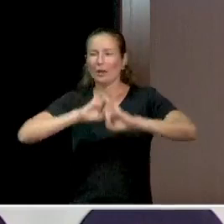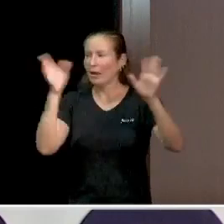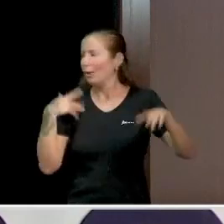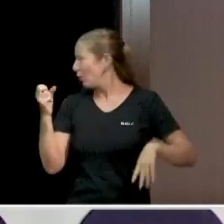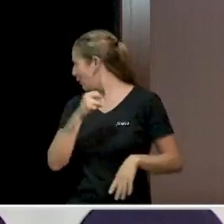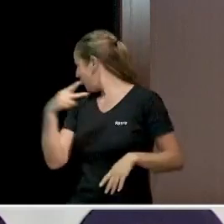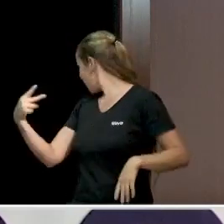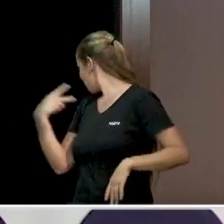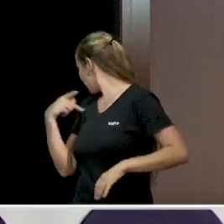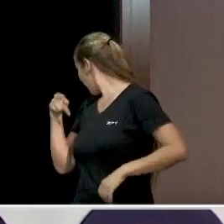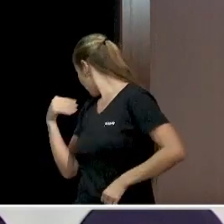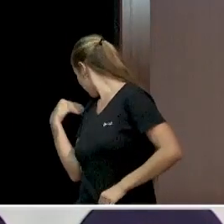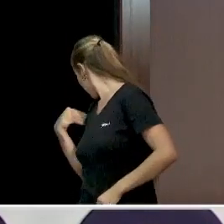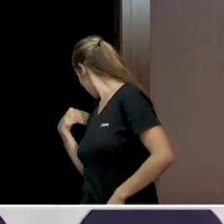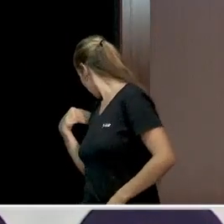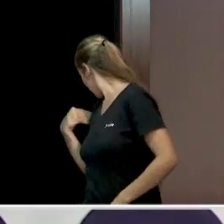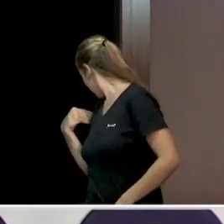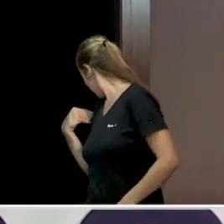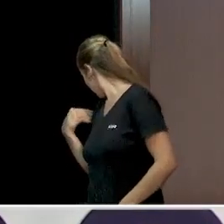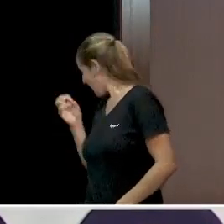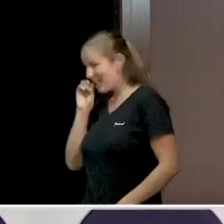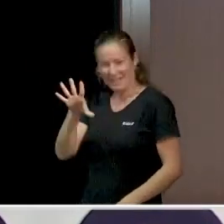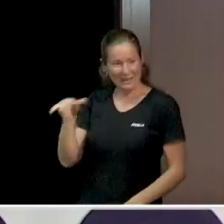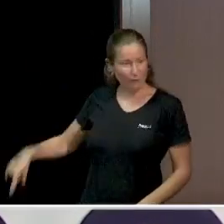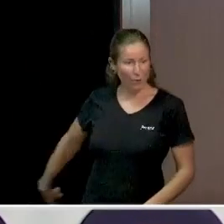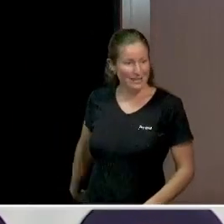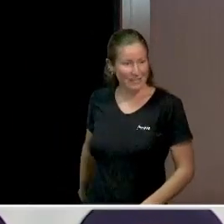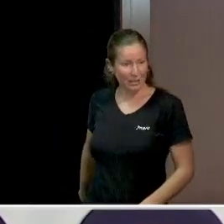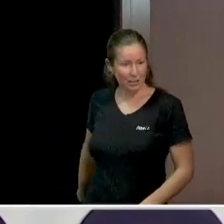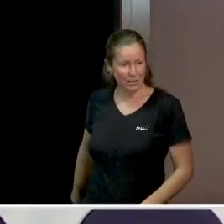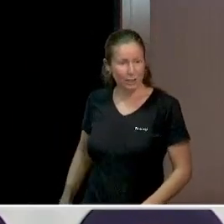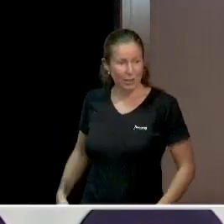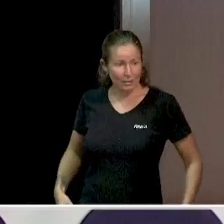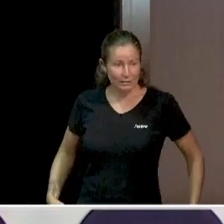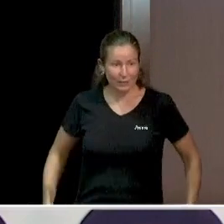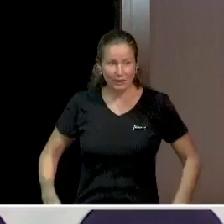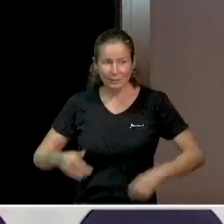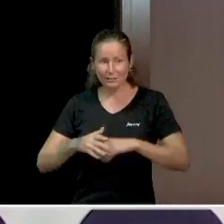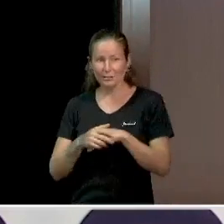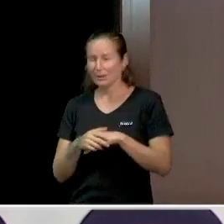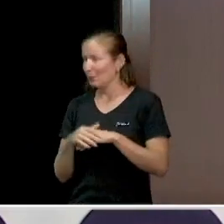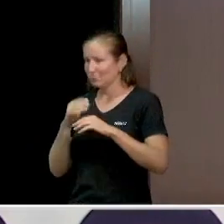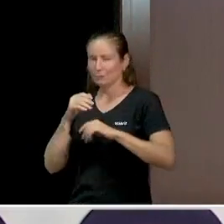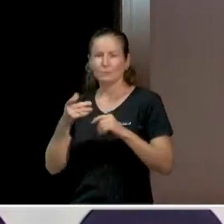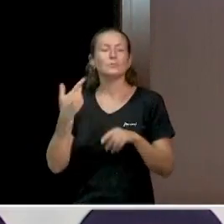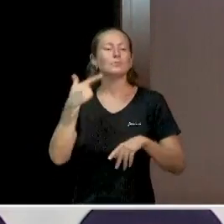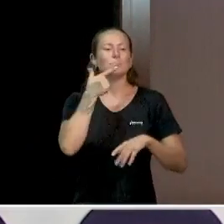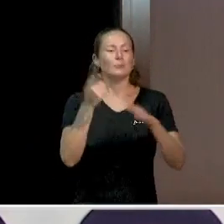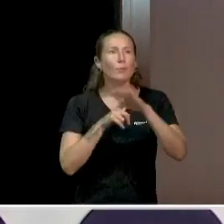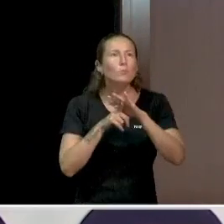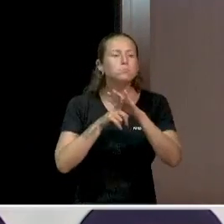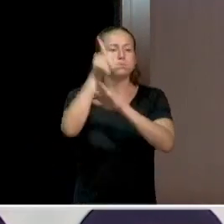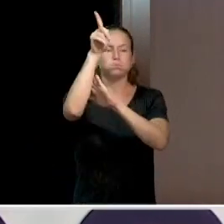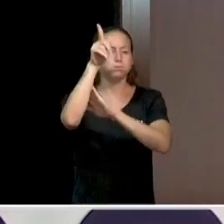de comportamiento responsable tanto de las administraciones públicas como de la mayoría de las empresas, el crecimiento